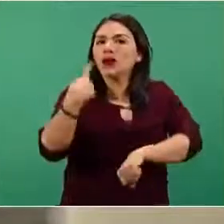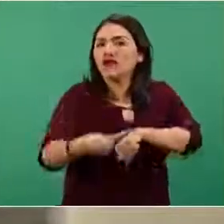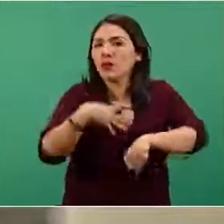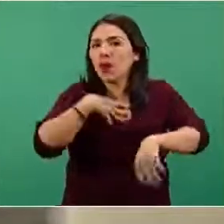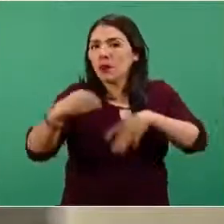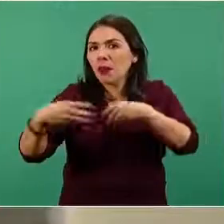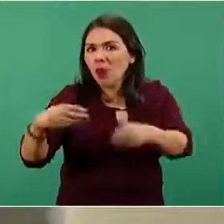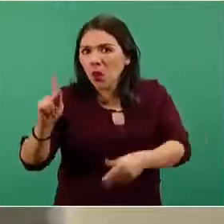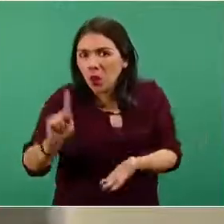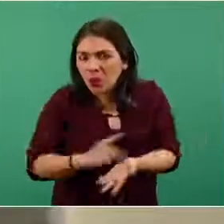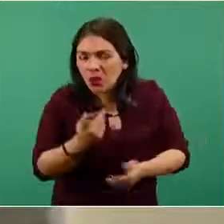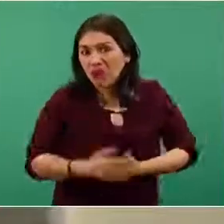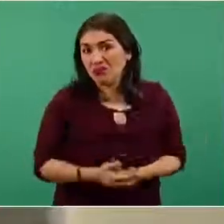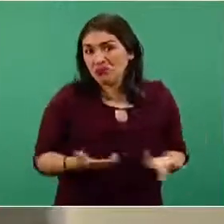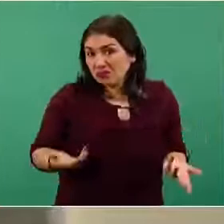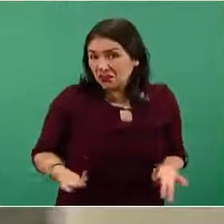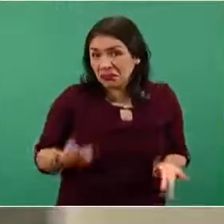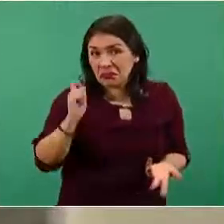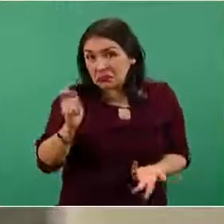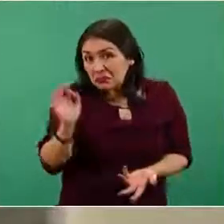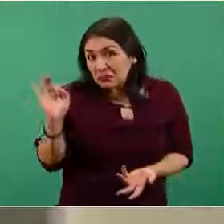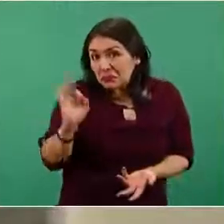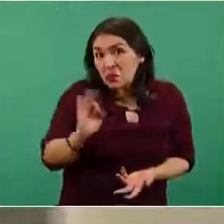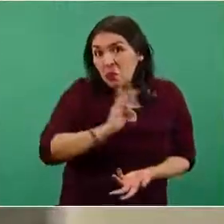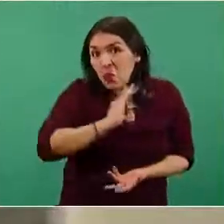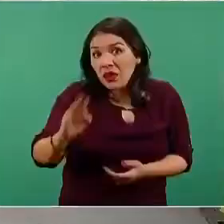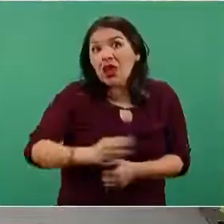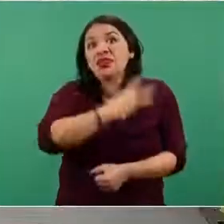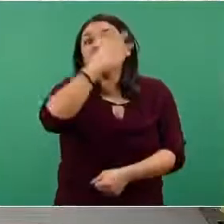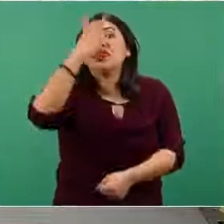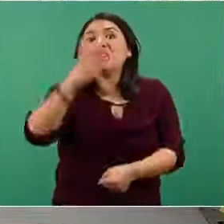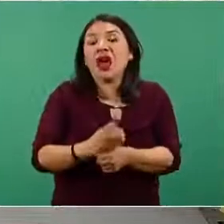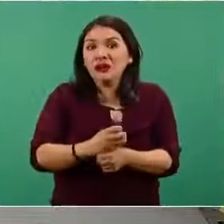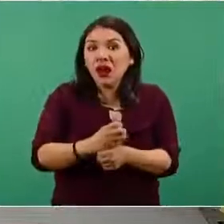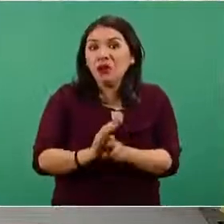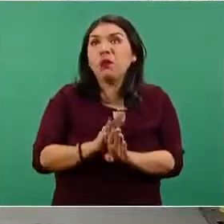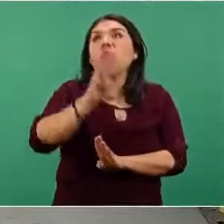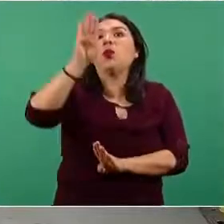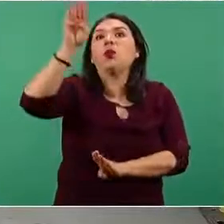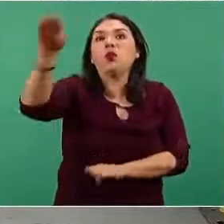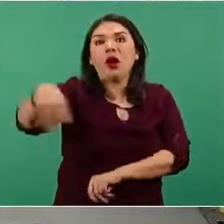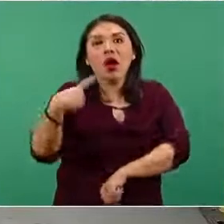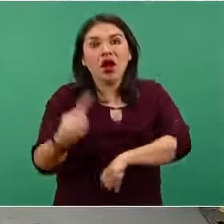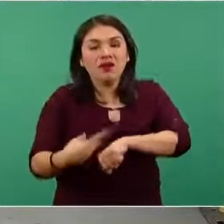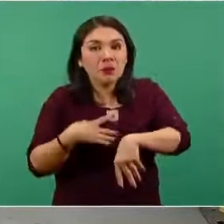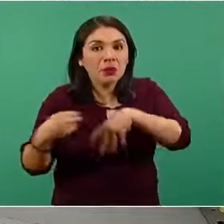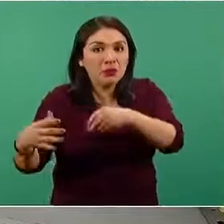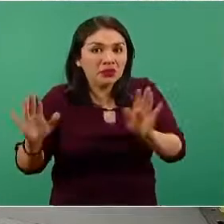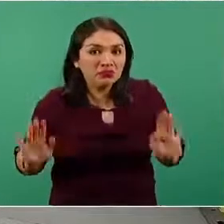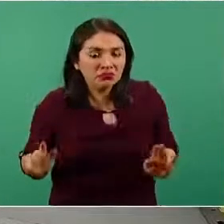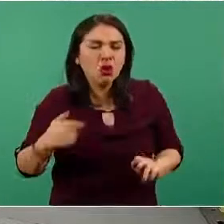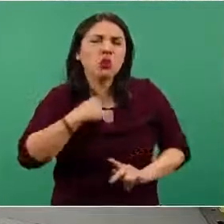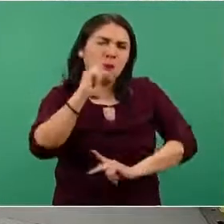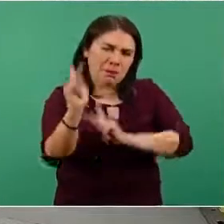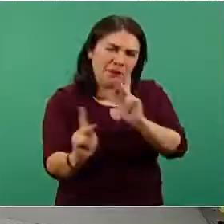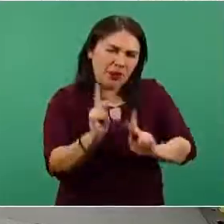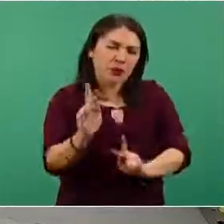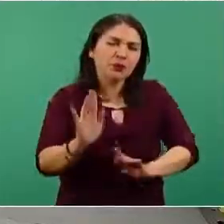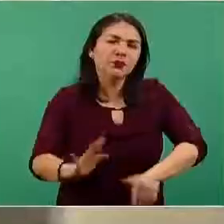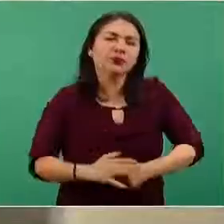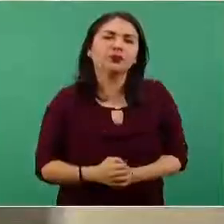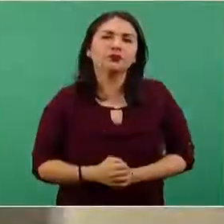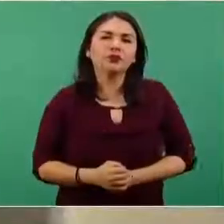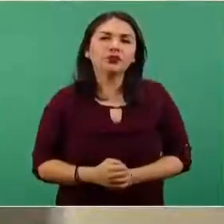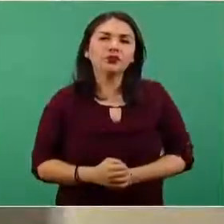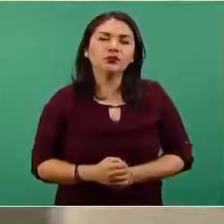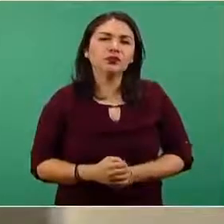si estamos ante una posibilidad de una tercera oleada. Y la pregunta concreta sería